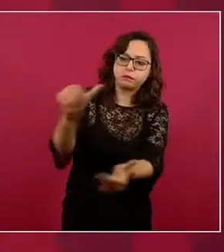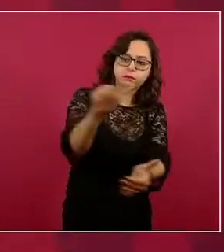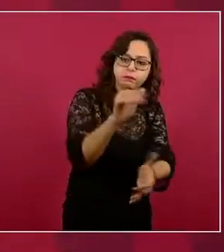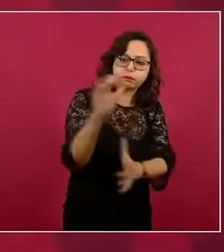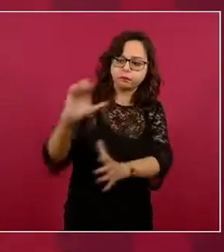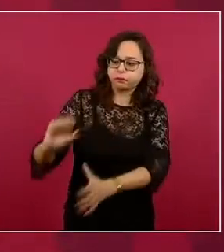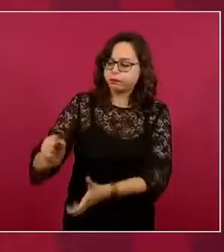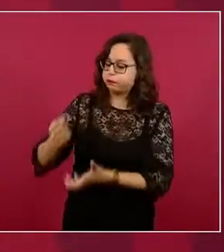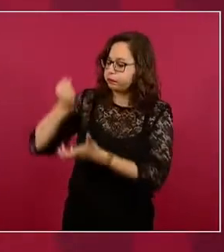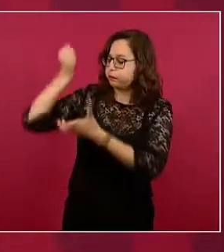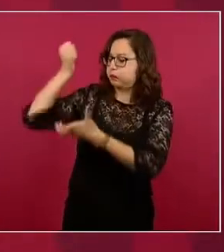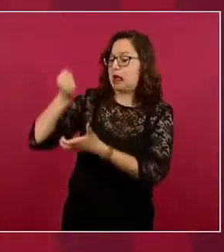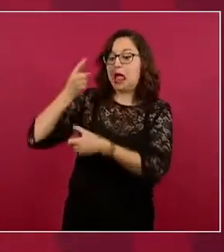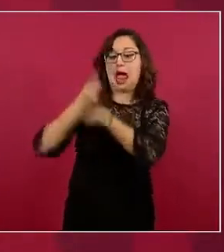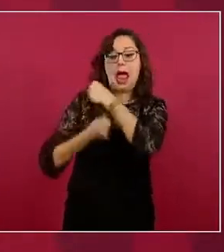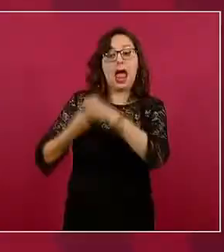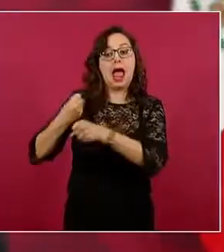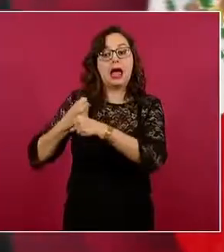utilizar cada año